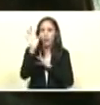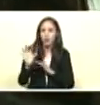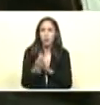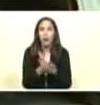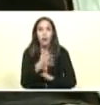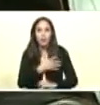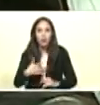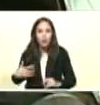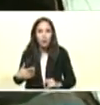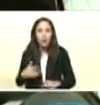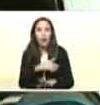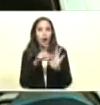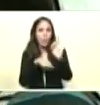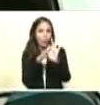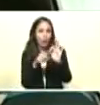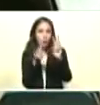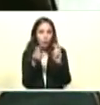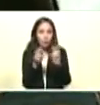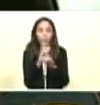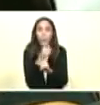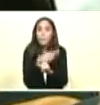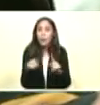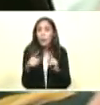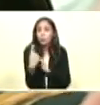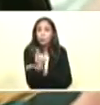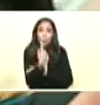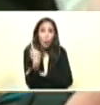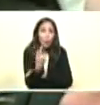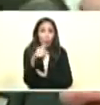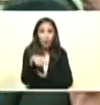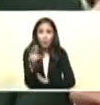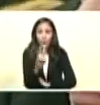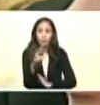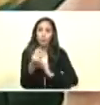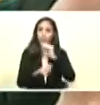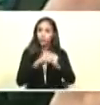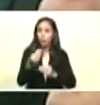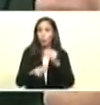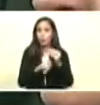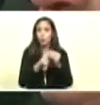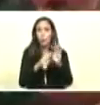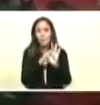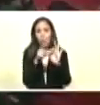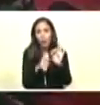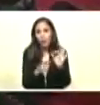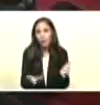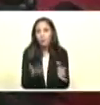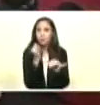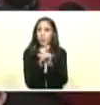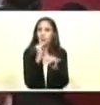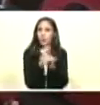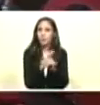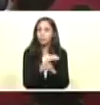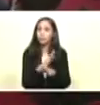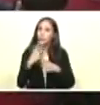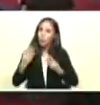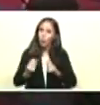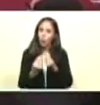que presido lo ha logrado. El Petro demuestra hoy más que nunca que